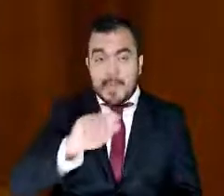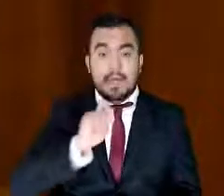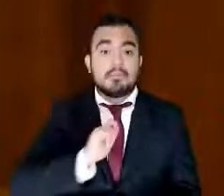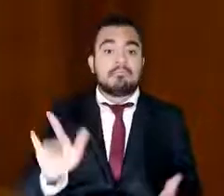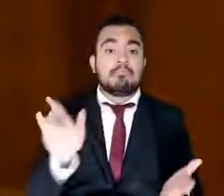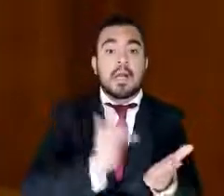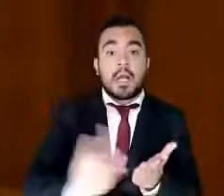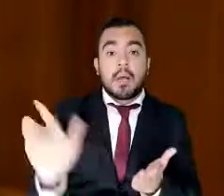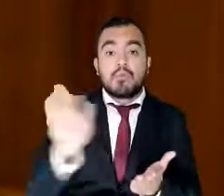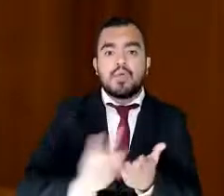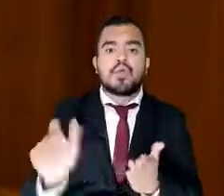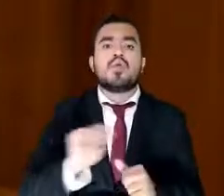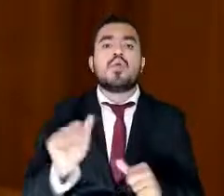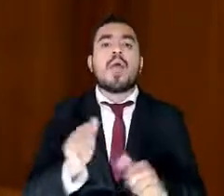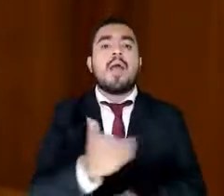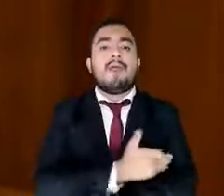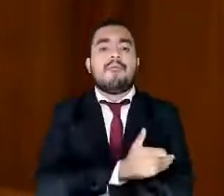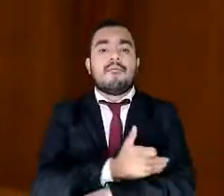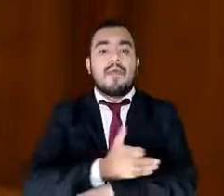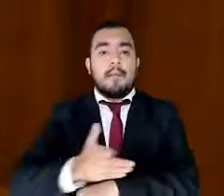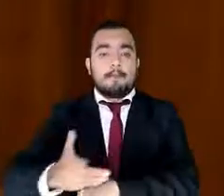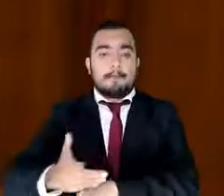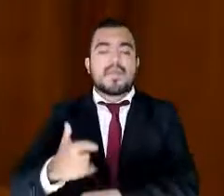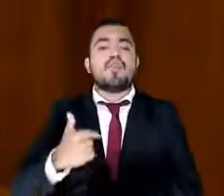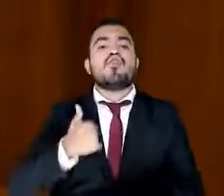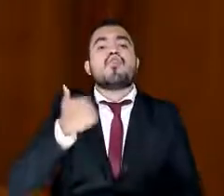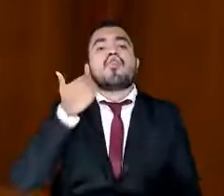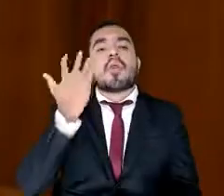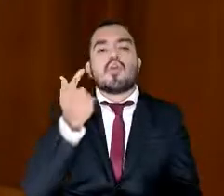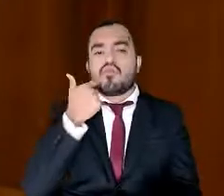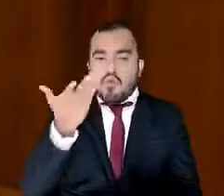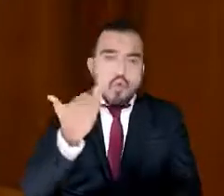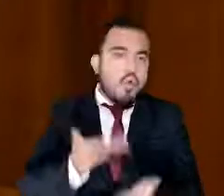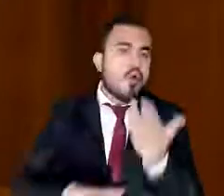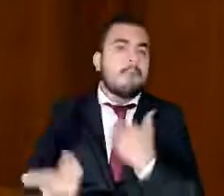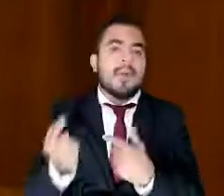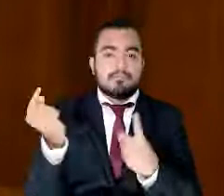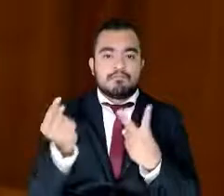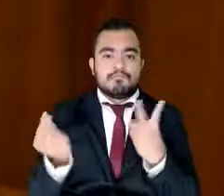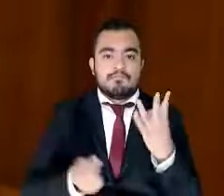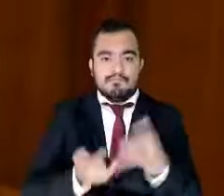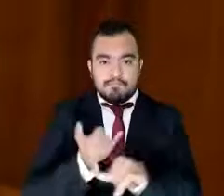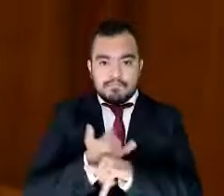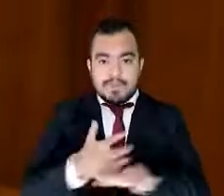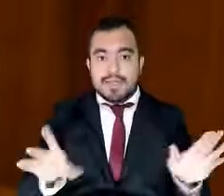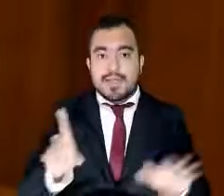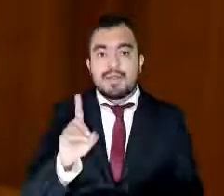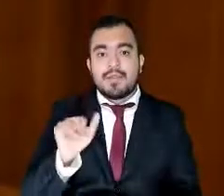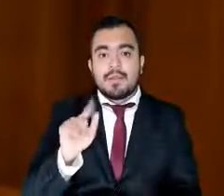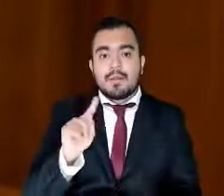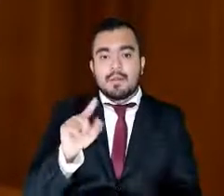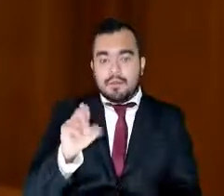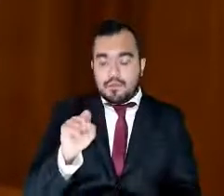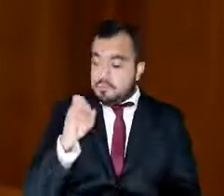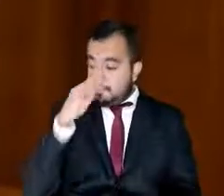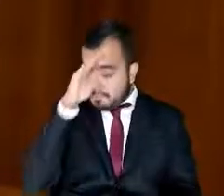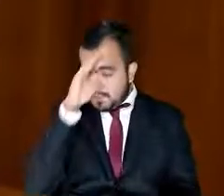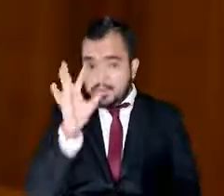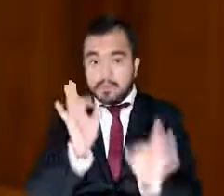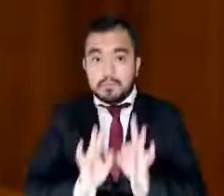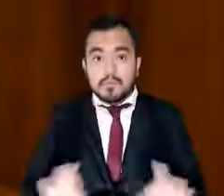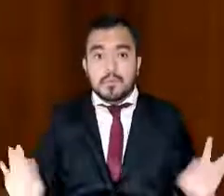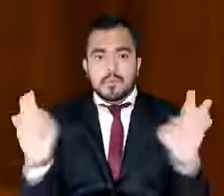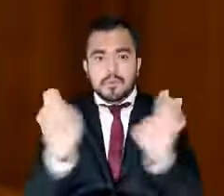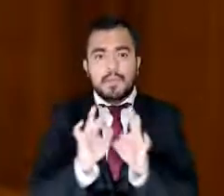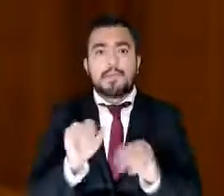apoyos a las familias. Quiero compartirles también algunos datos que me parecen sumamente relevantes.